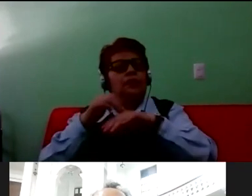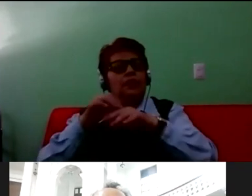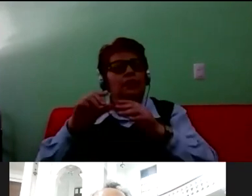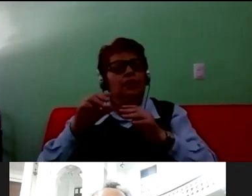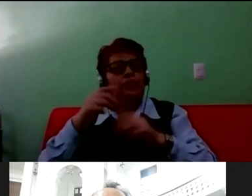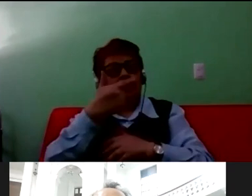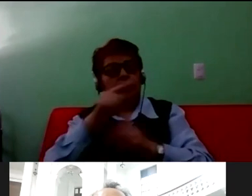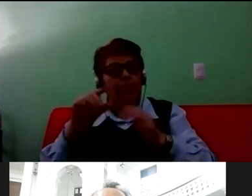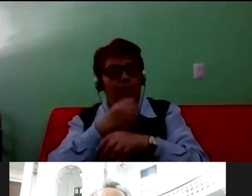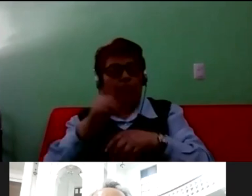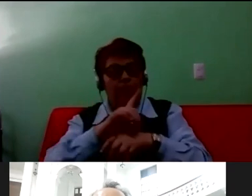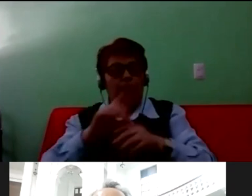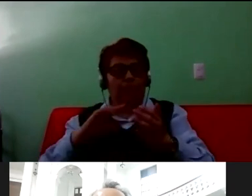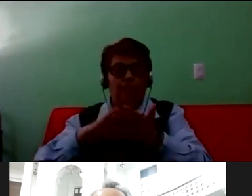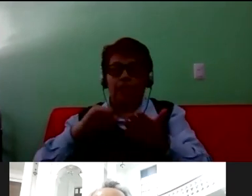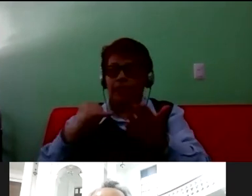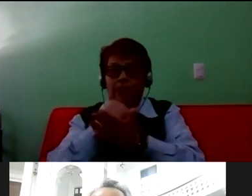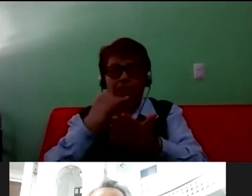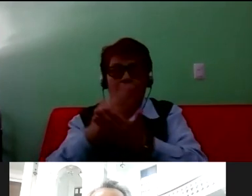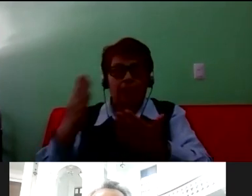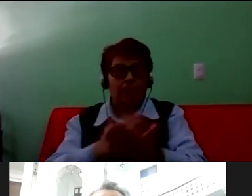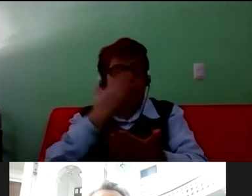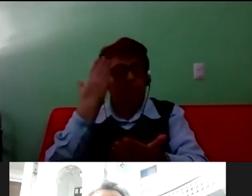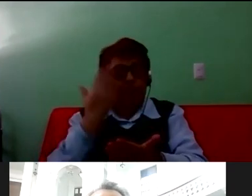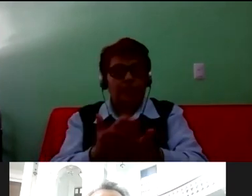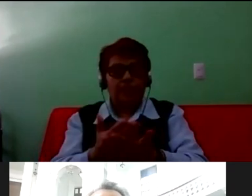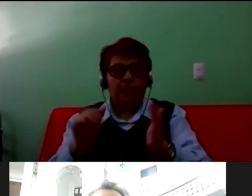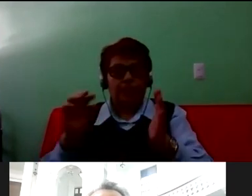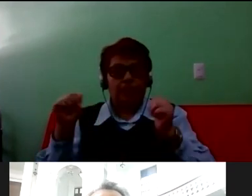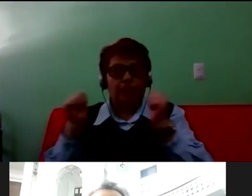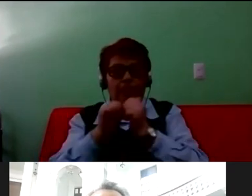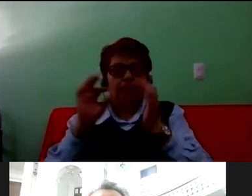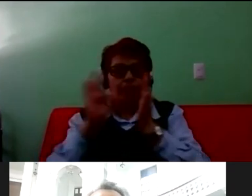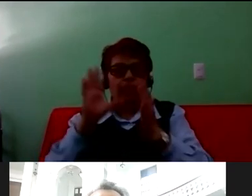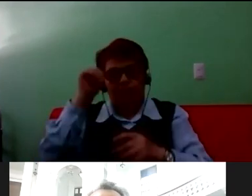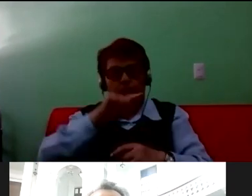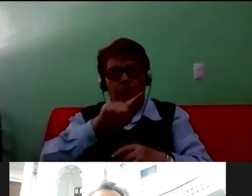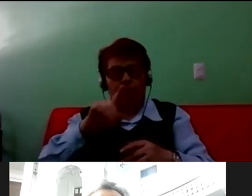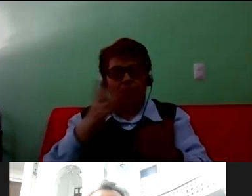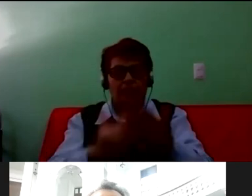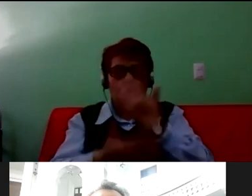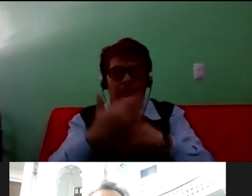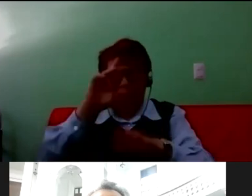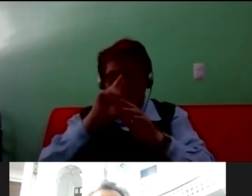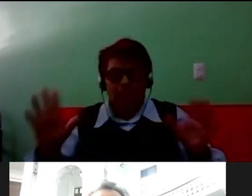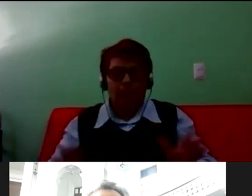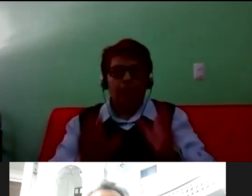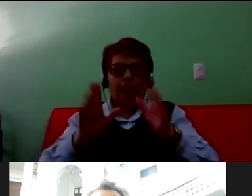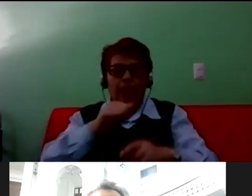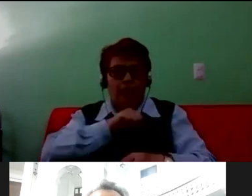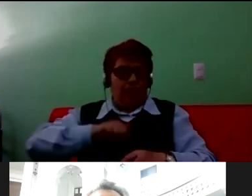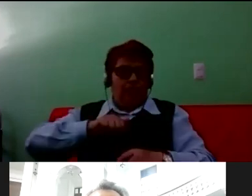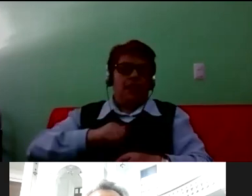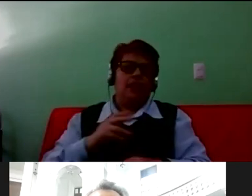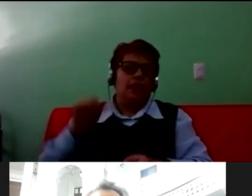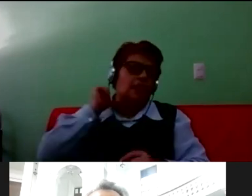del día relativo al dictamen a la propuesta con punto de acuerdo por el que se formula respetuoso exhorto a la Alcaldía de Azcapotzalco